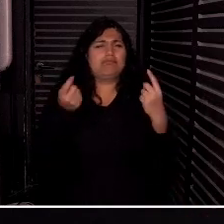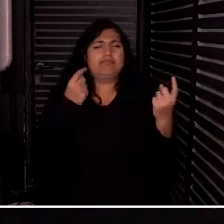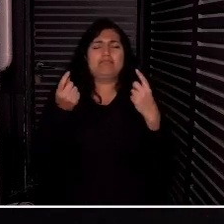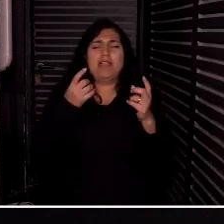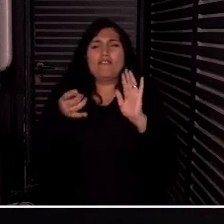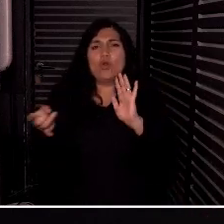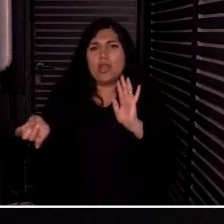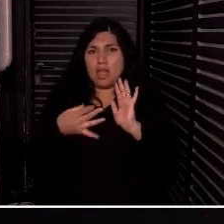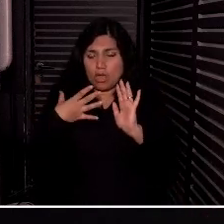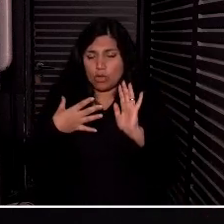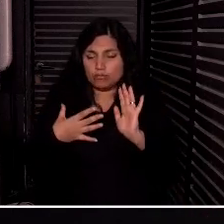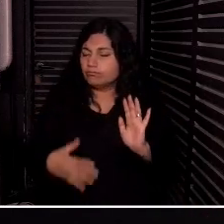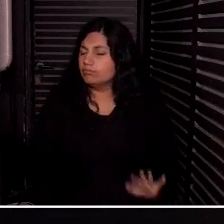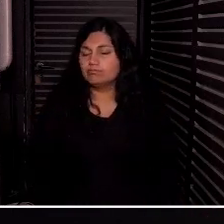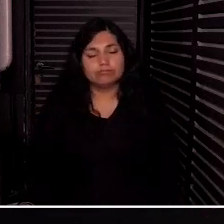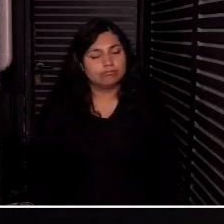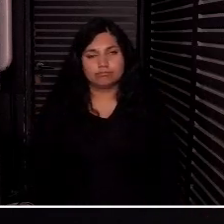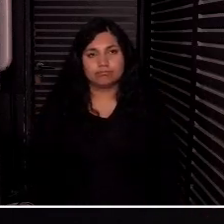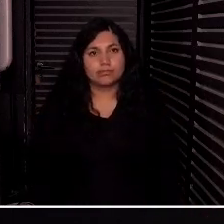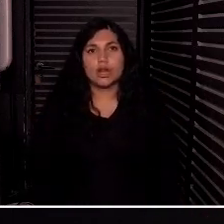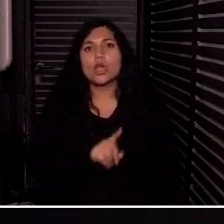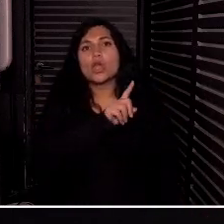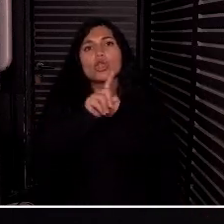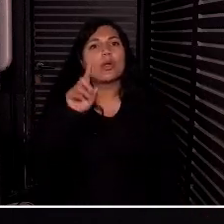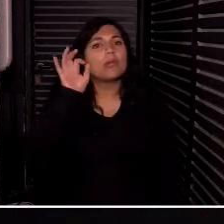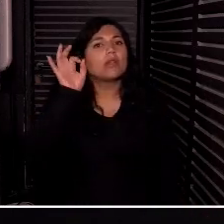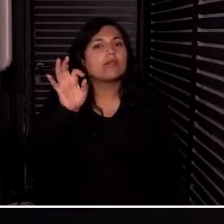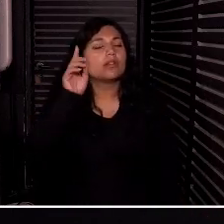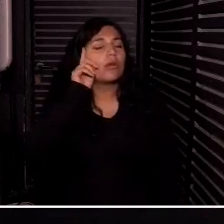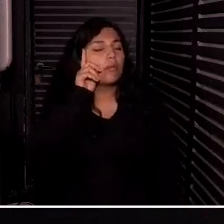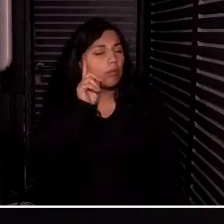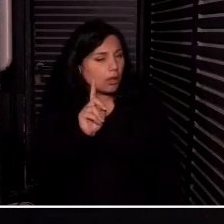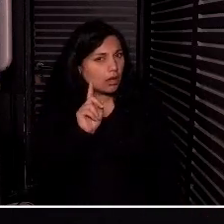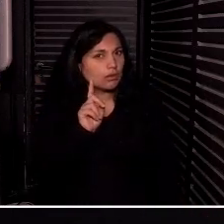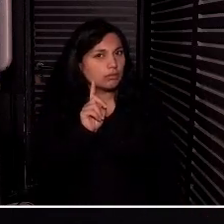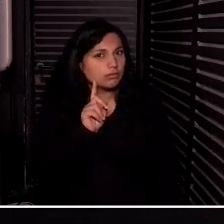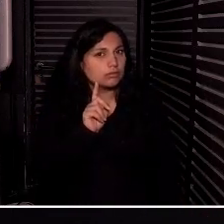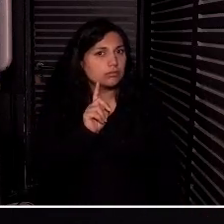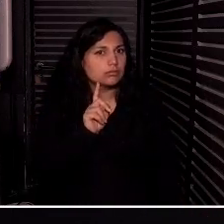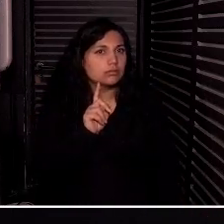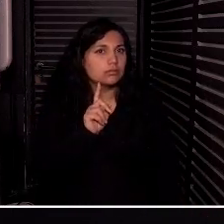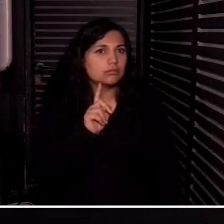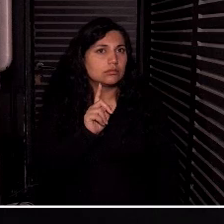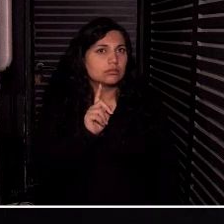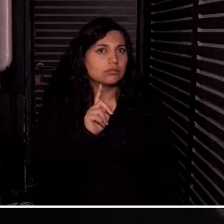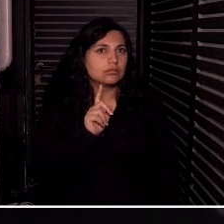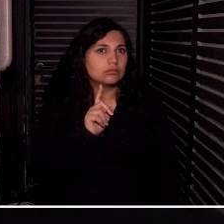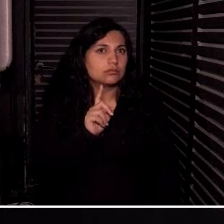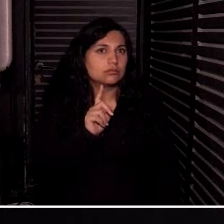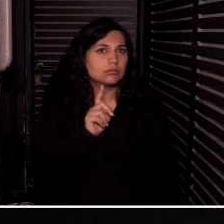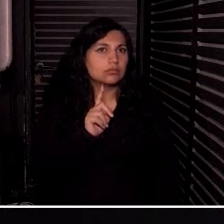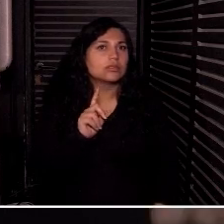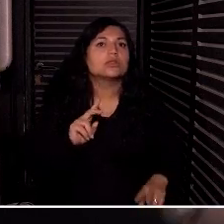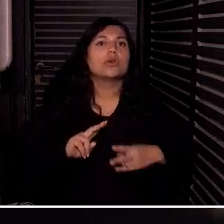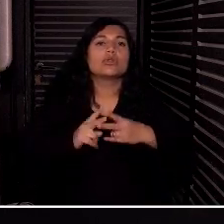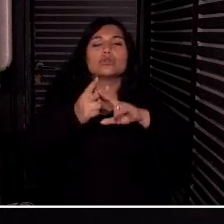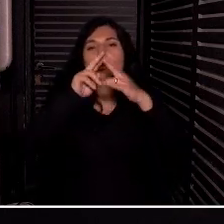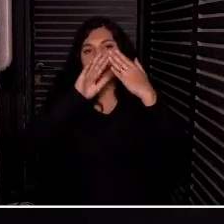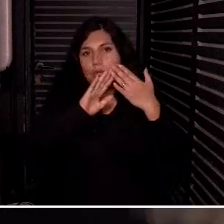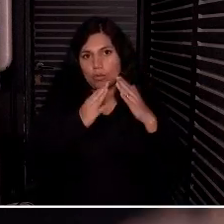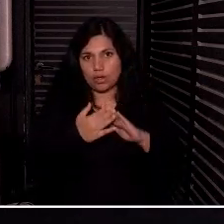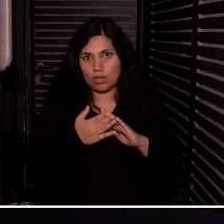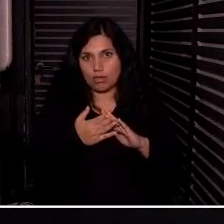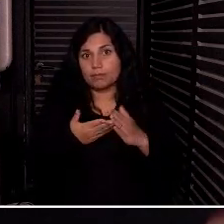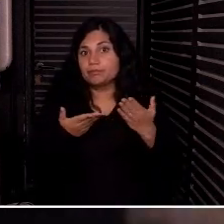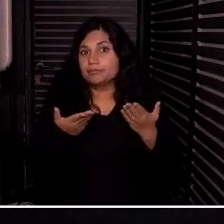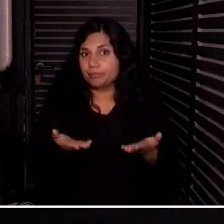vulnerados no va a ser perfecto pero va a ser algún principio de construir comunidad Ya entonces eso